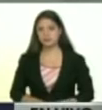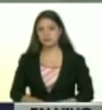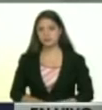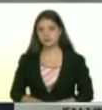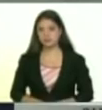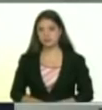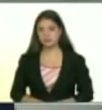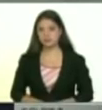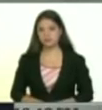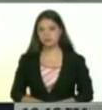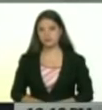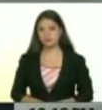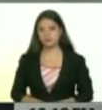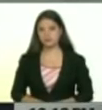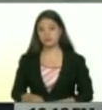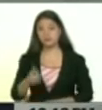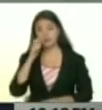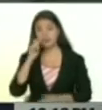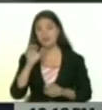Secretario General,